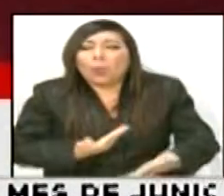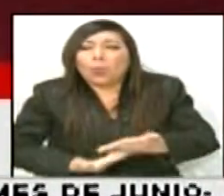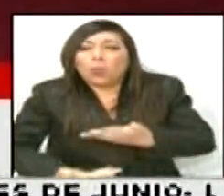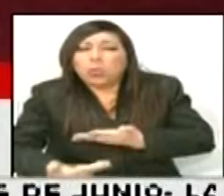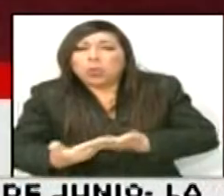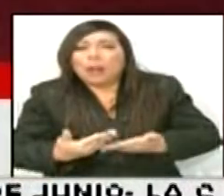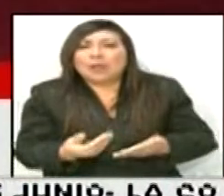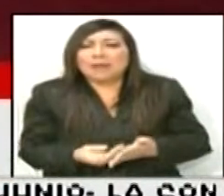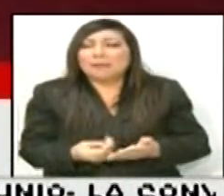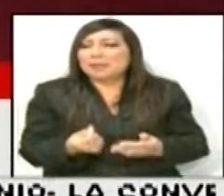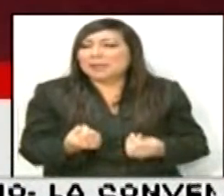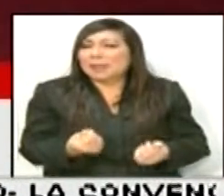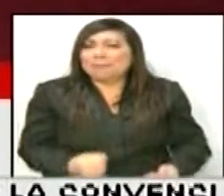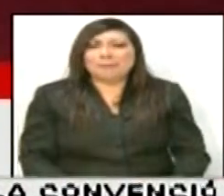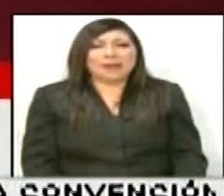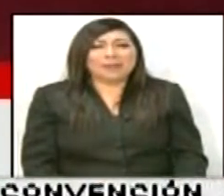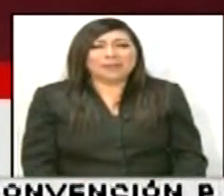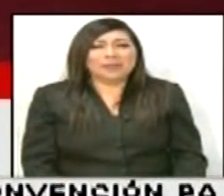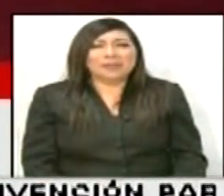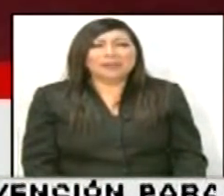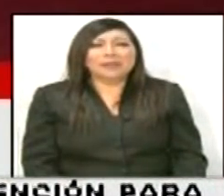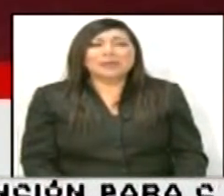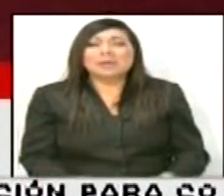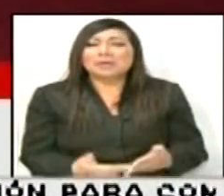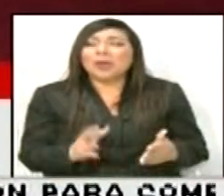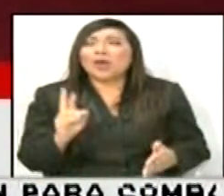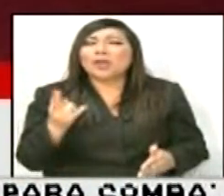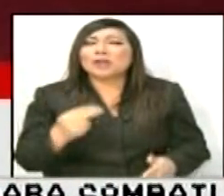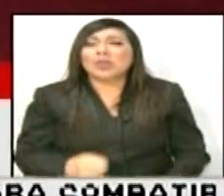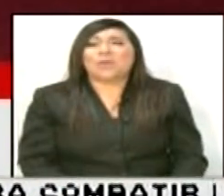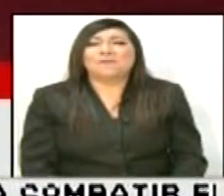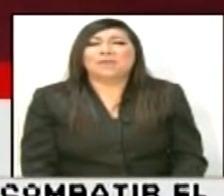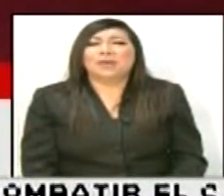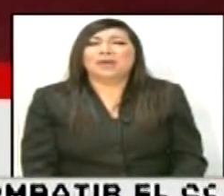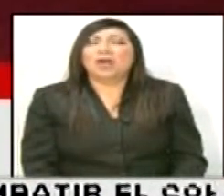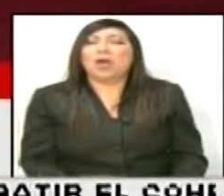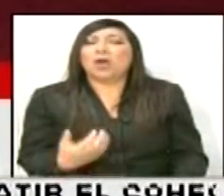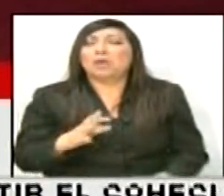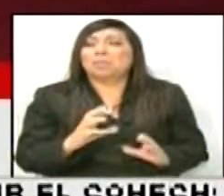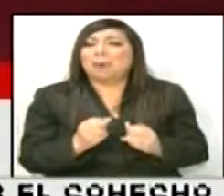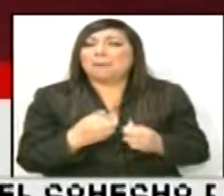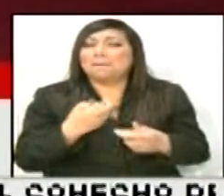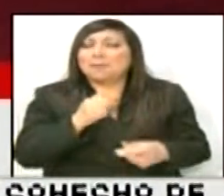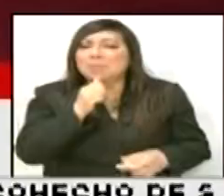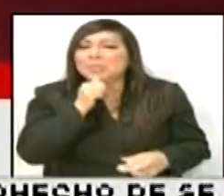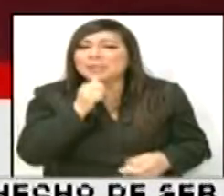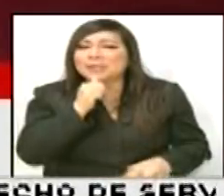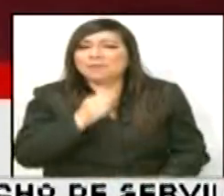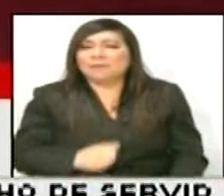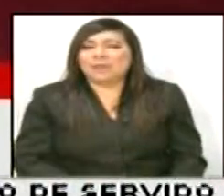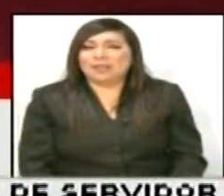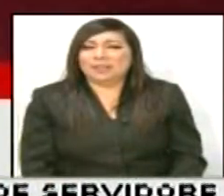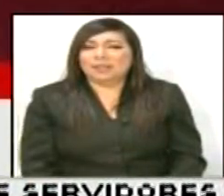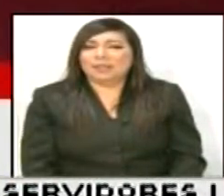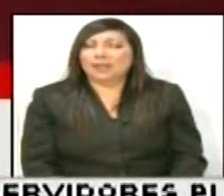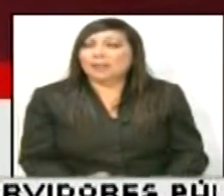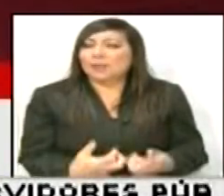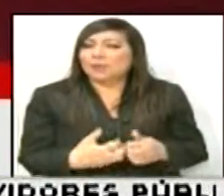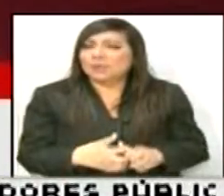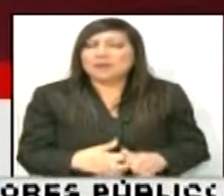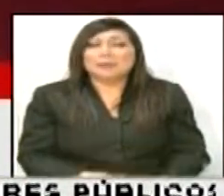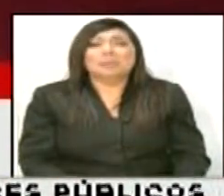de recursos y de dineros, lo que hay es una trenza de corrupción entre la función pública y la privada, de una